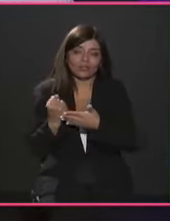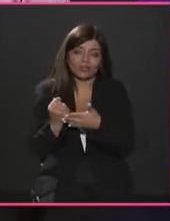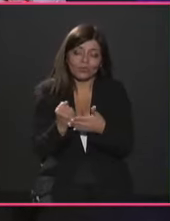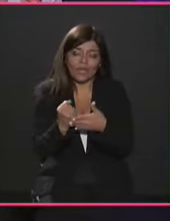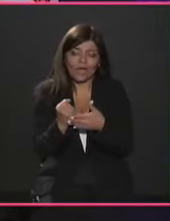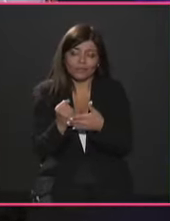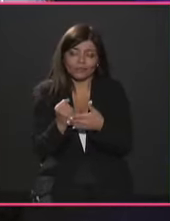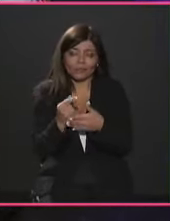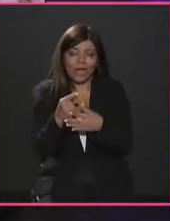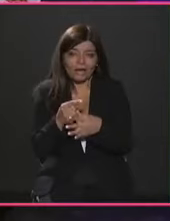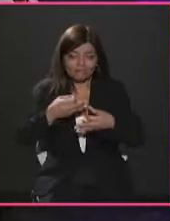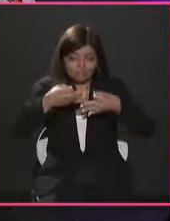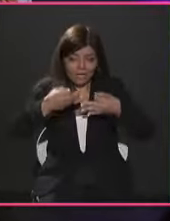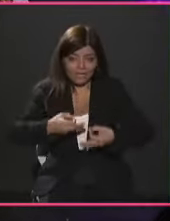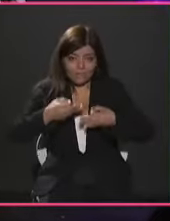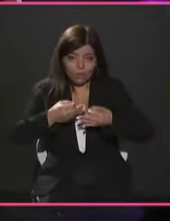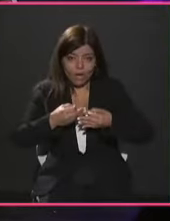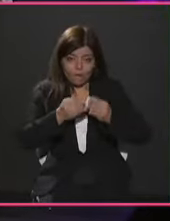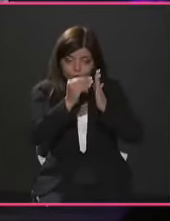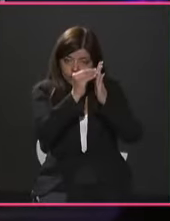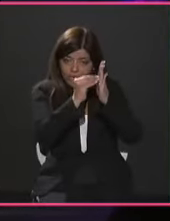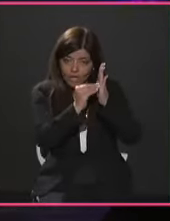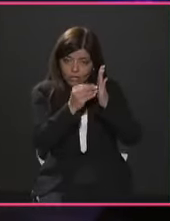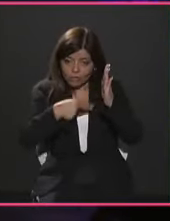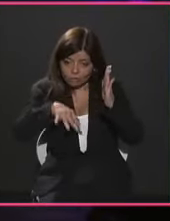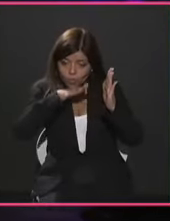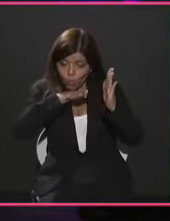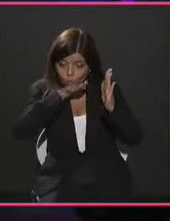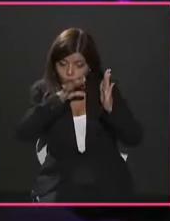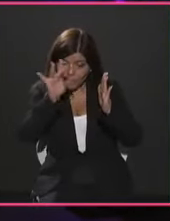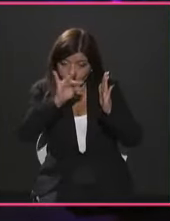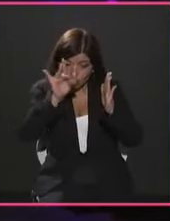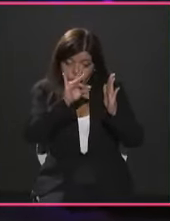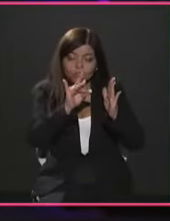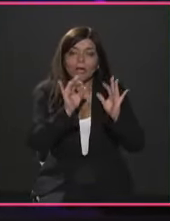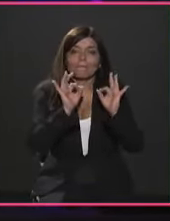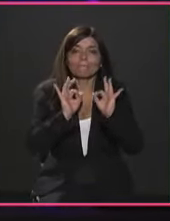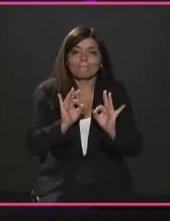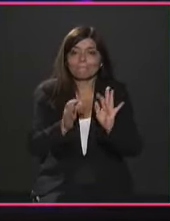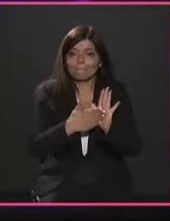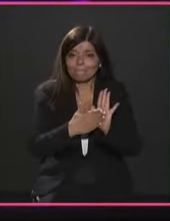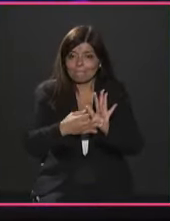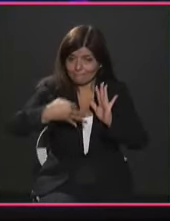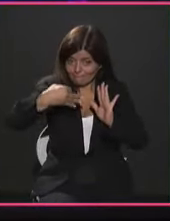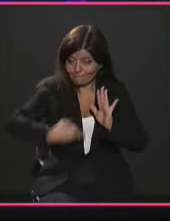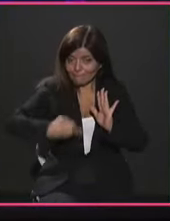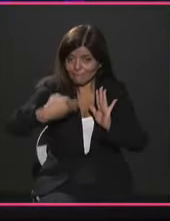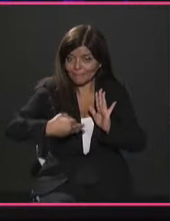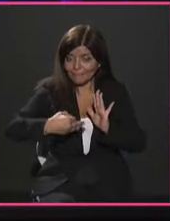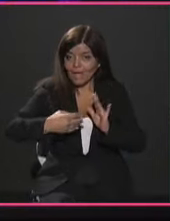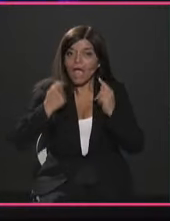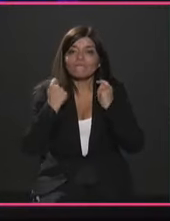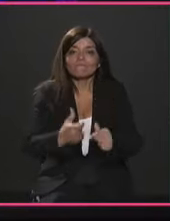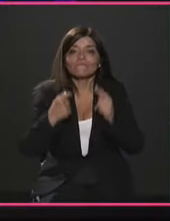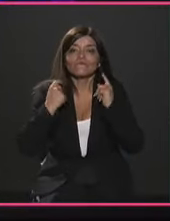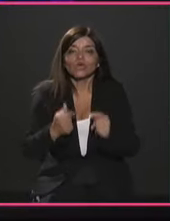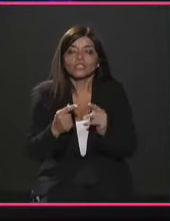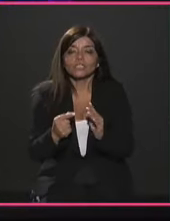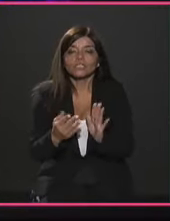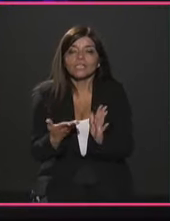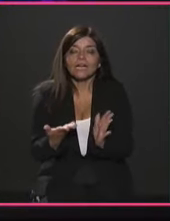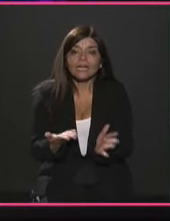a asegurarnos que los datos que utilizamos para entrenar estos modelos son datos que tien sentido y que tienen potencial